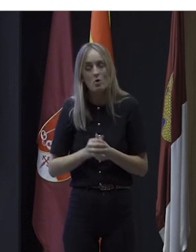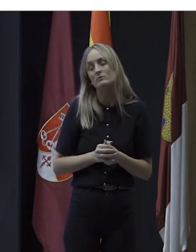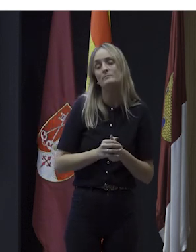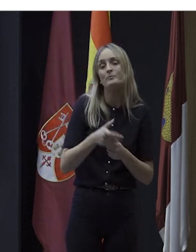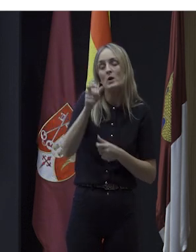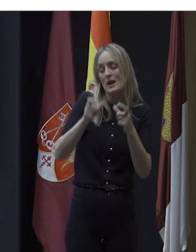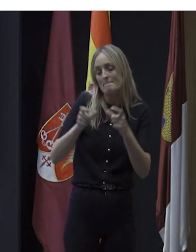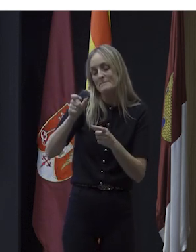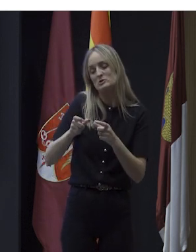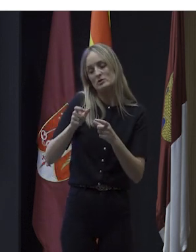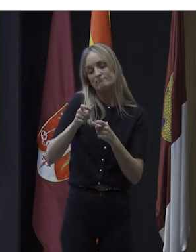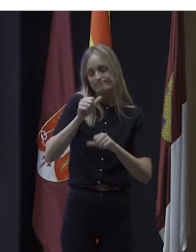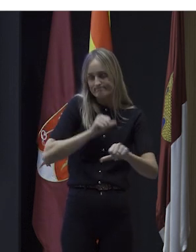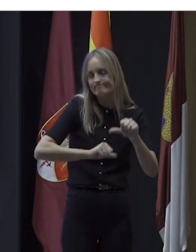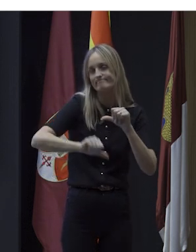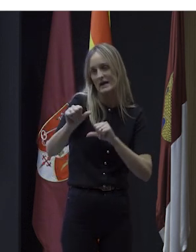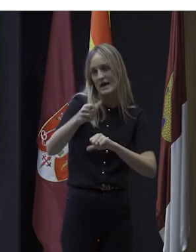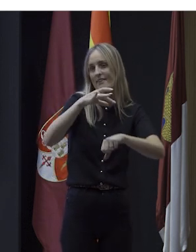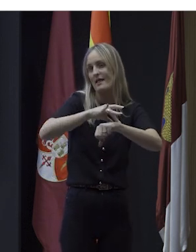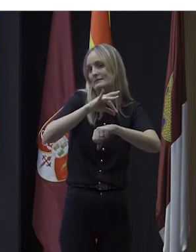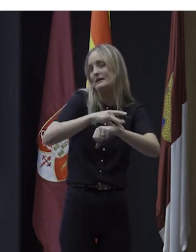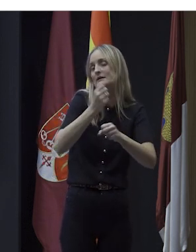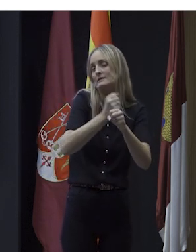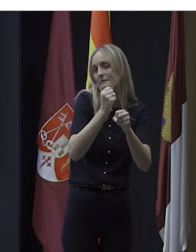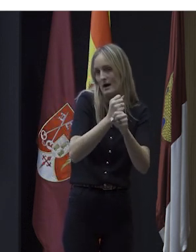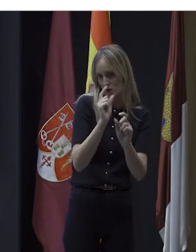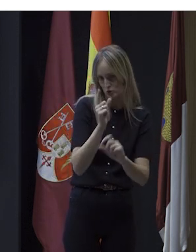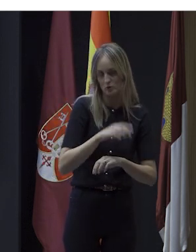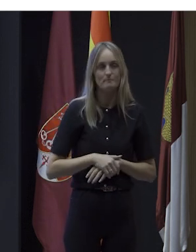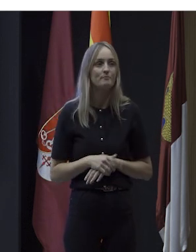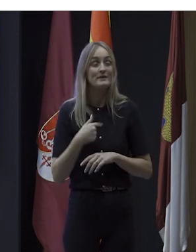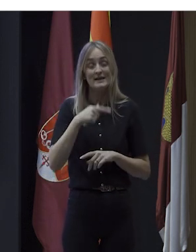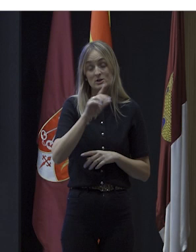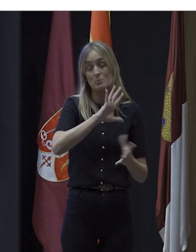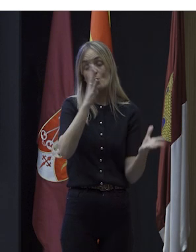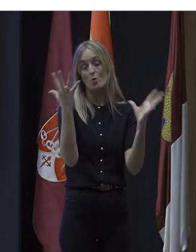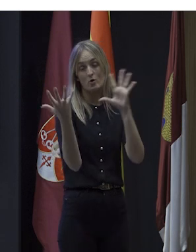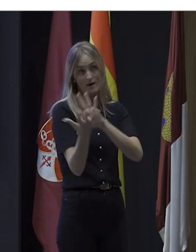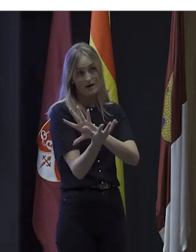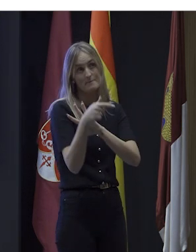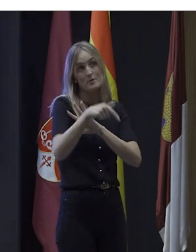lo que era una técnica. Y esto fue pues un gran cambio en el tratamiento de la enfermedad coronaria.